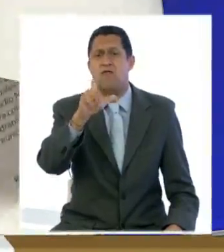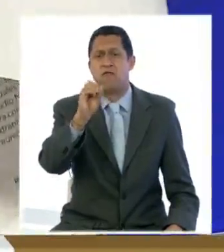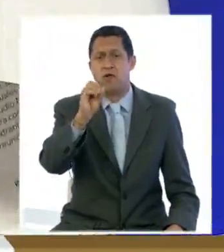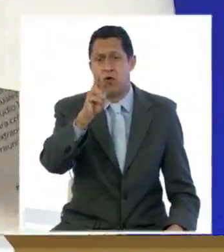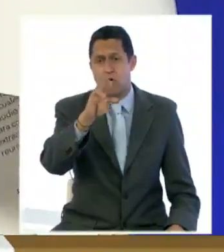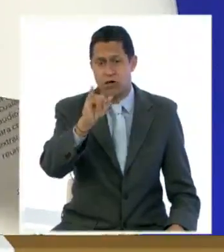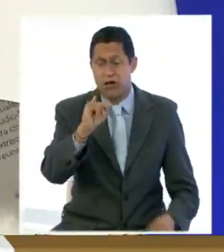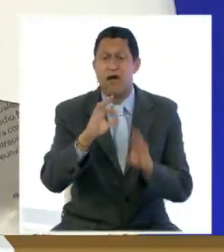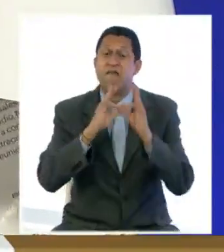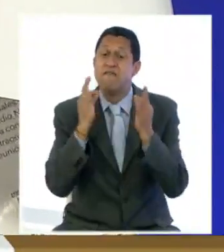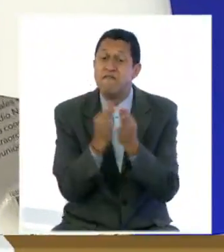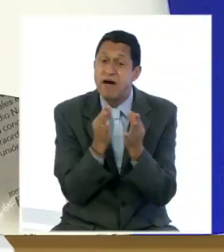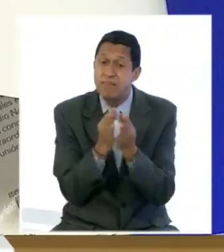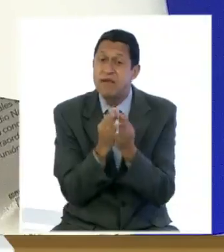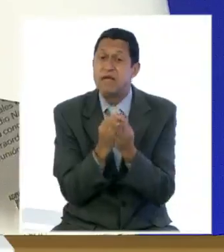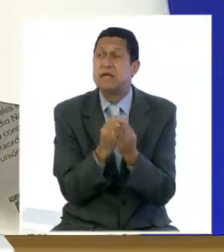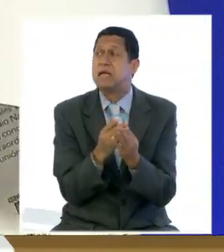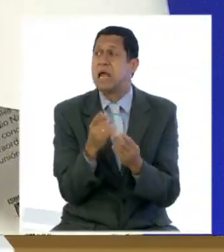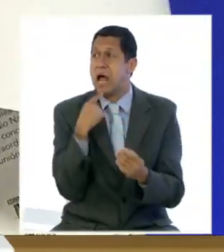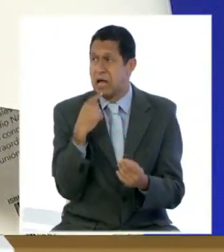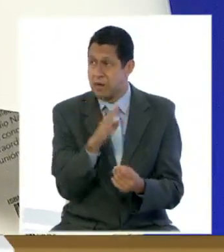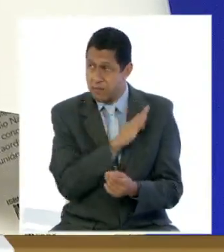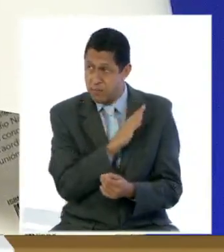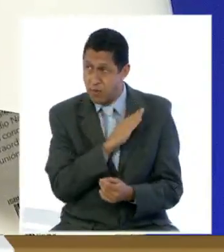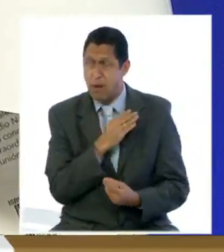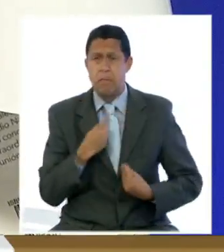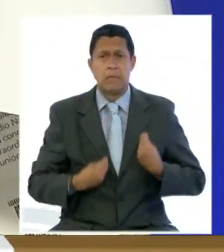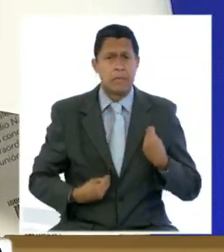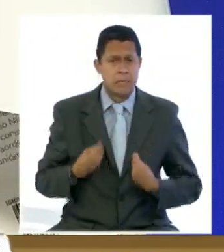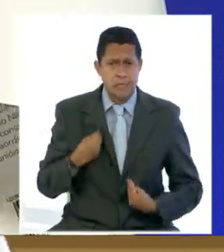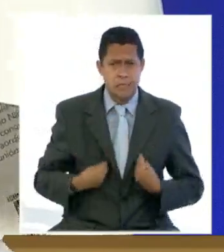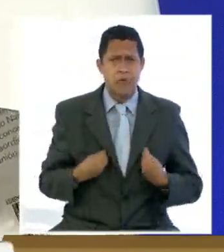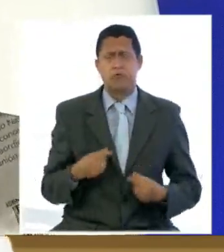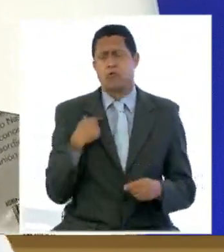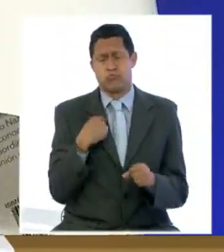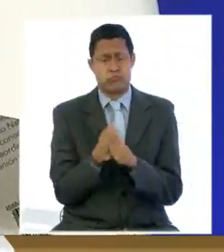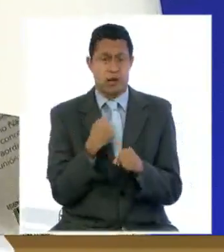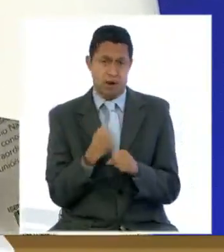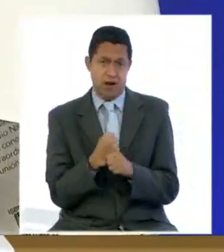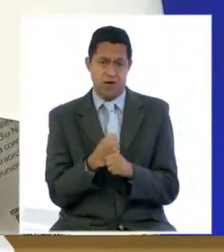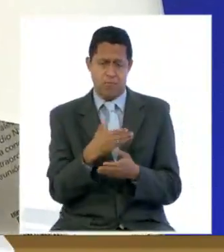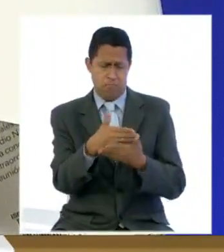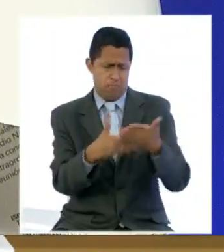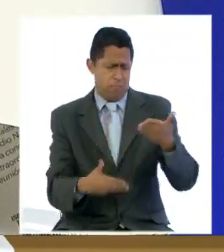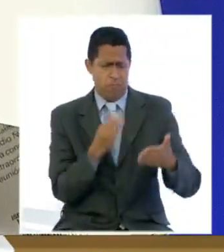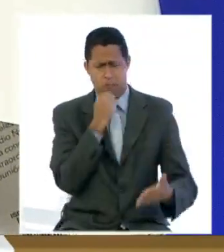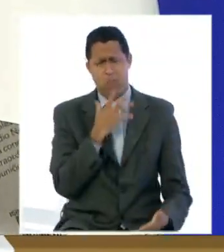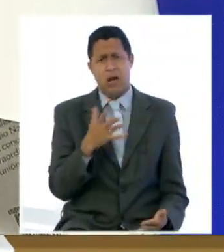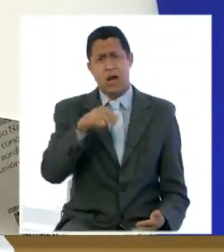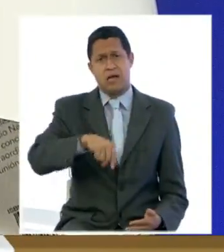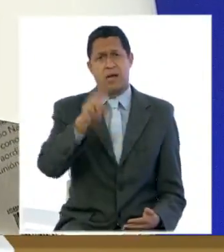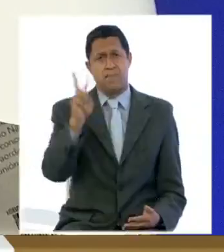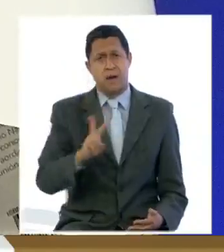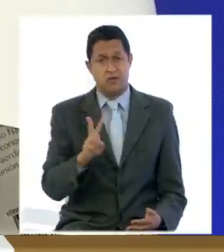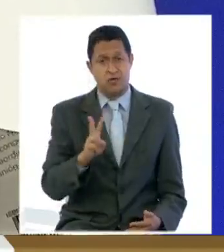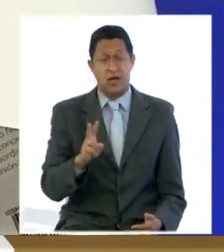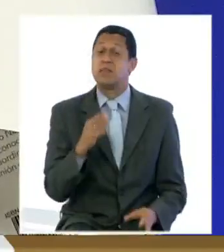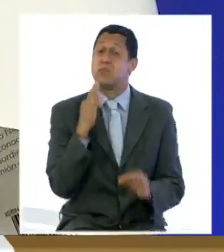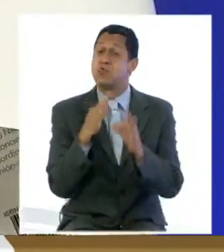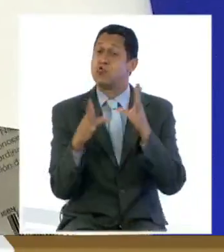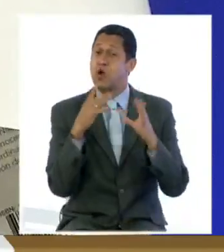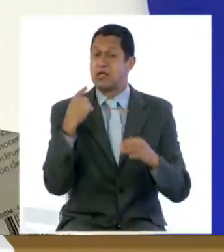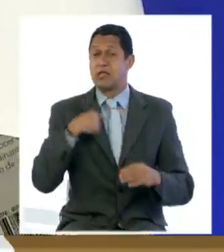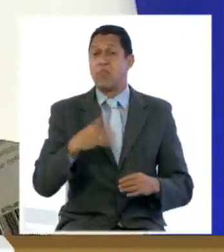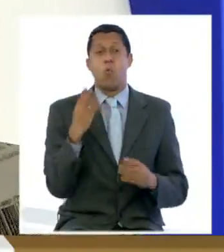familias y celíacos que hicieron de su preocupación una ocupación. Hay recetas maravillosas. En Venezuela somos muy afortunados porque